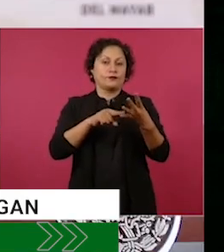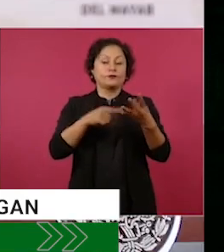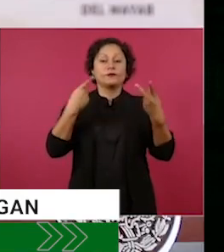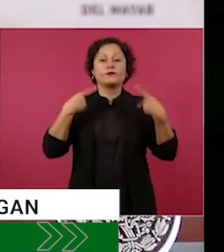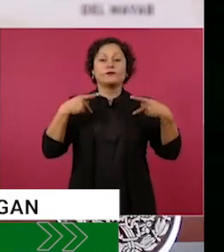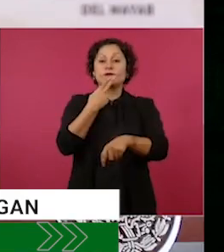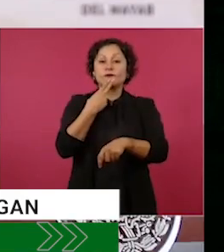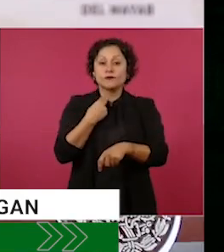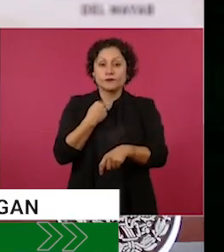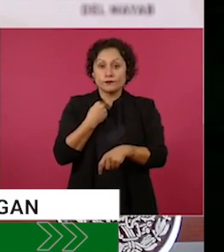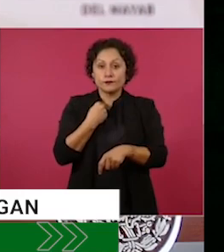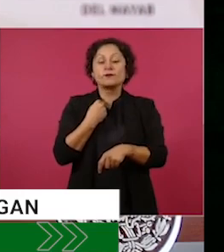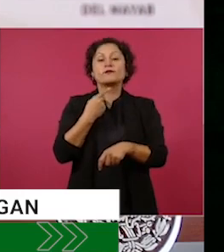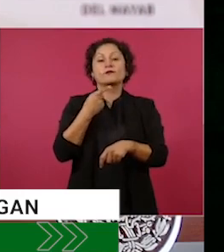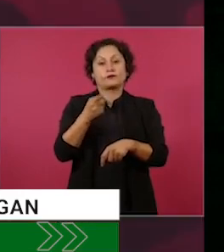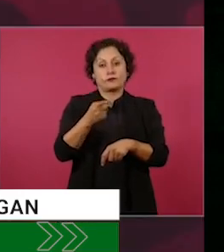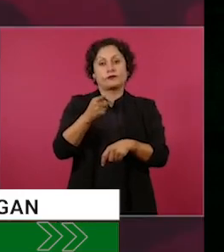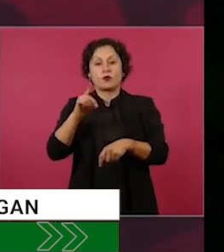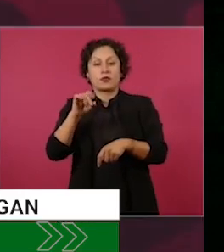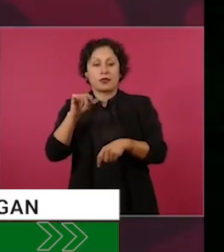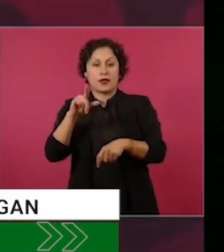hemodiálisis. También